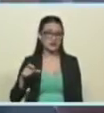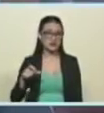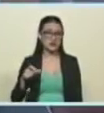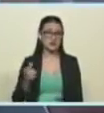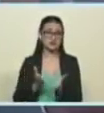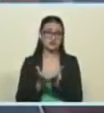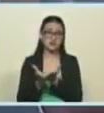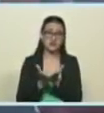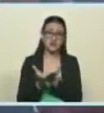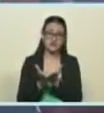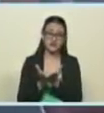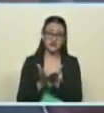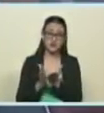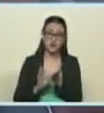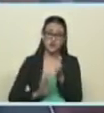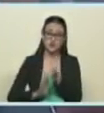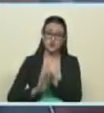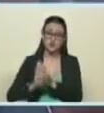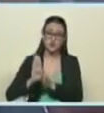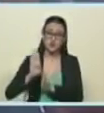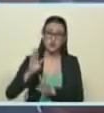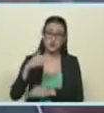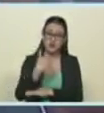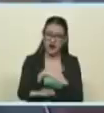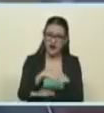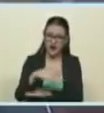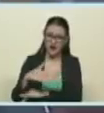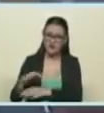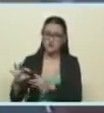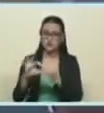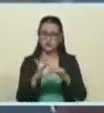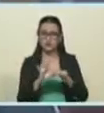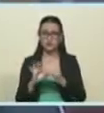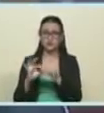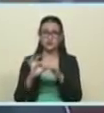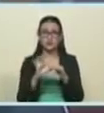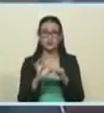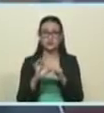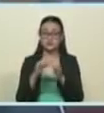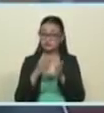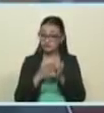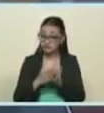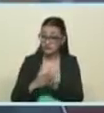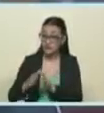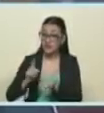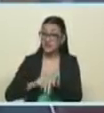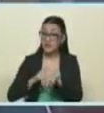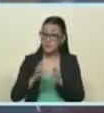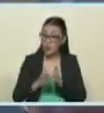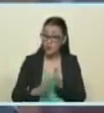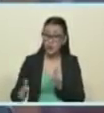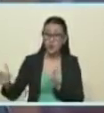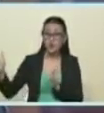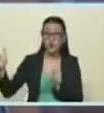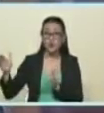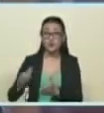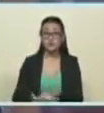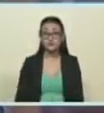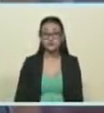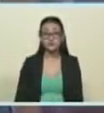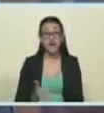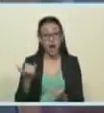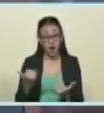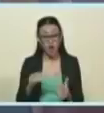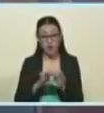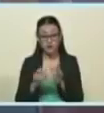los servicios, de que el crecimiento urbano vaya de la mano de una visión a largo plazo. Y esto es importante, aprovechando que ahora está la